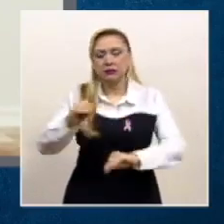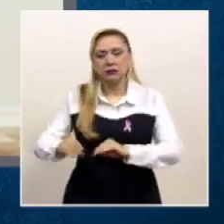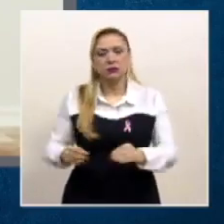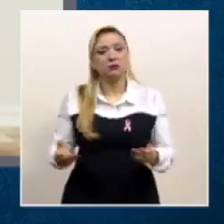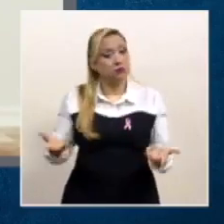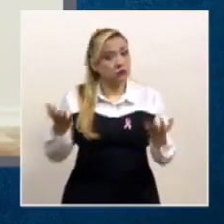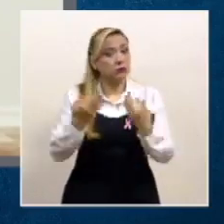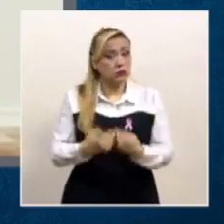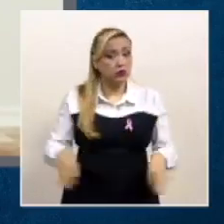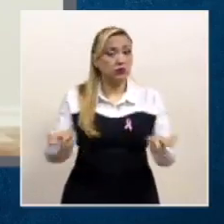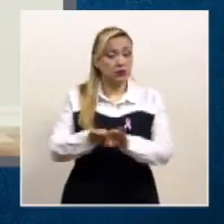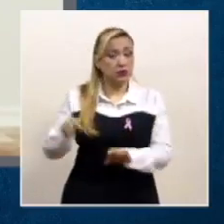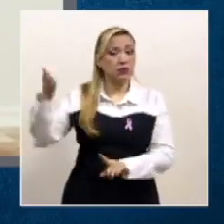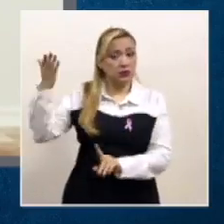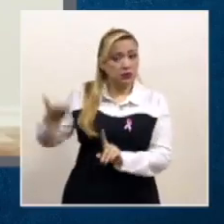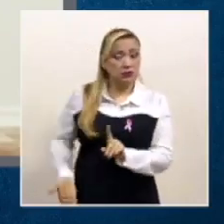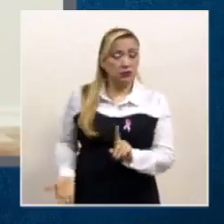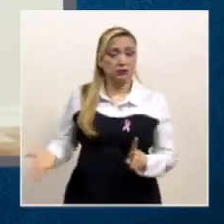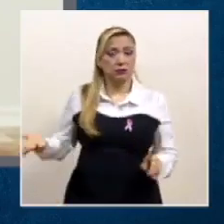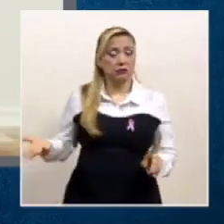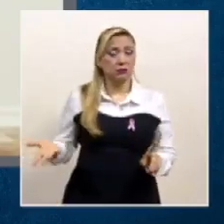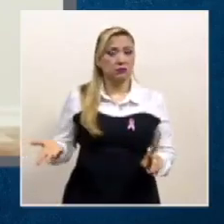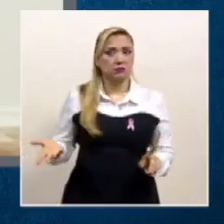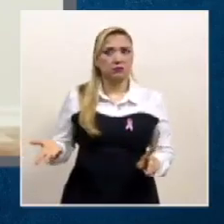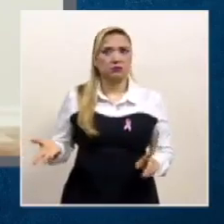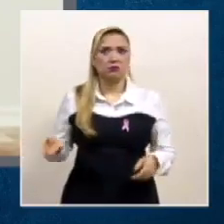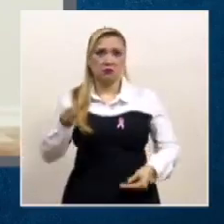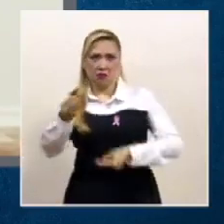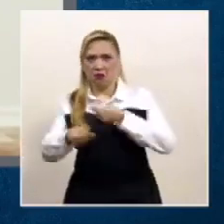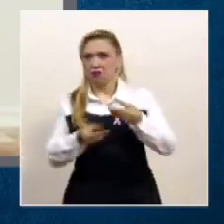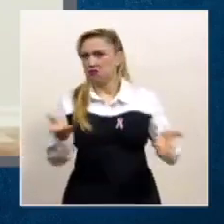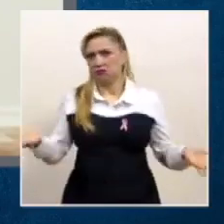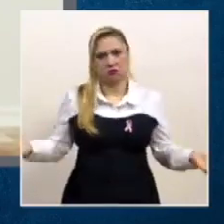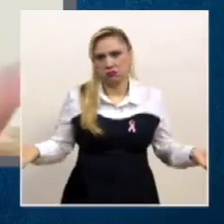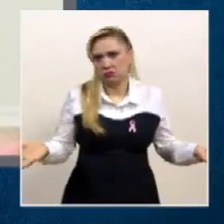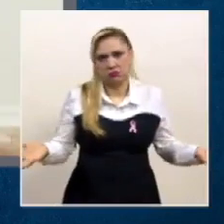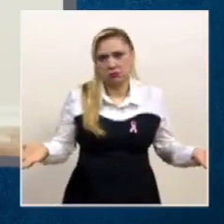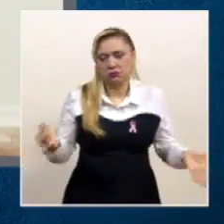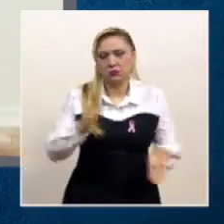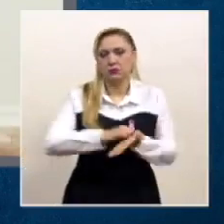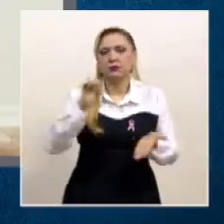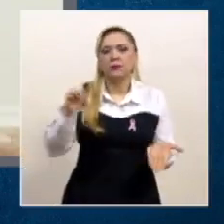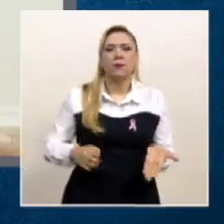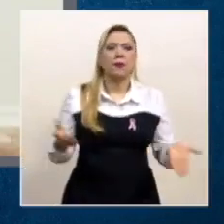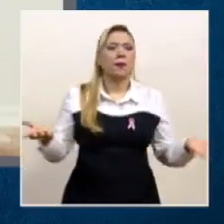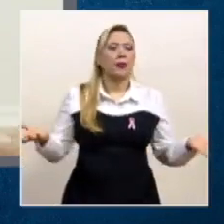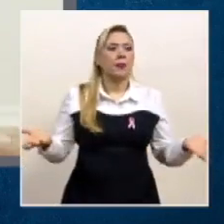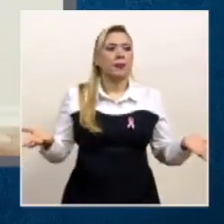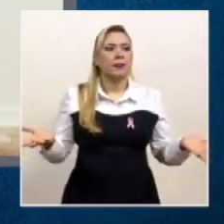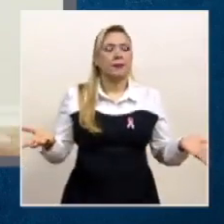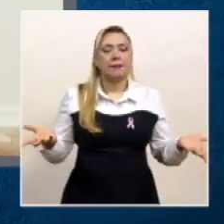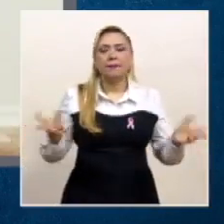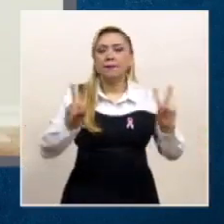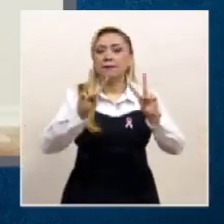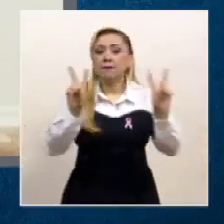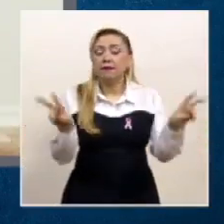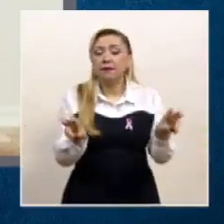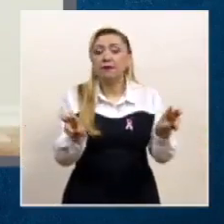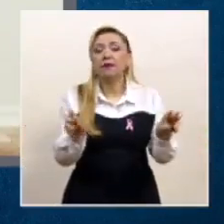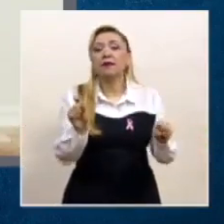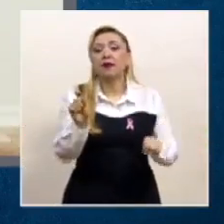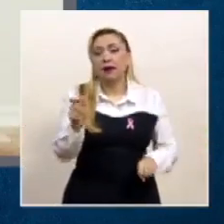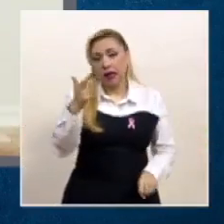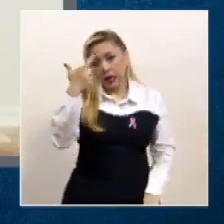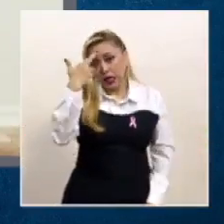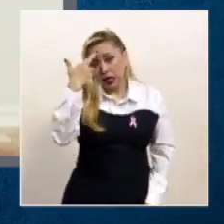son indispensables y que estas no son discutibles como pudieran llegar a ser en su momento, por eso el tema de razonabilidad,